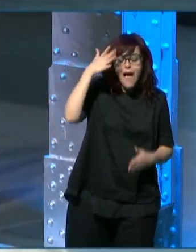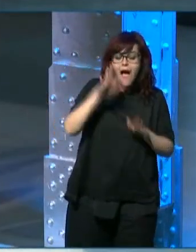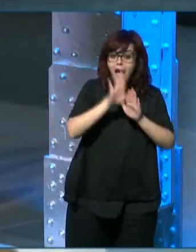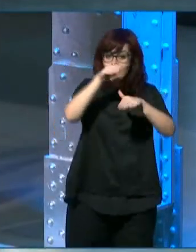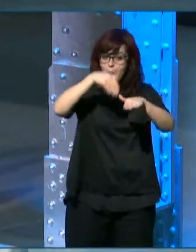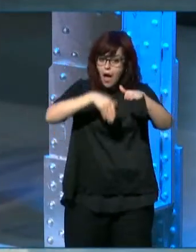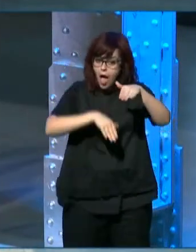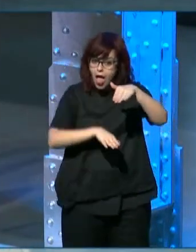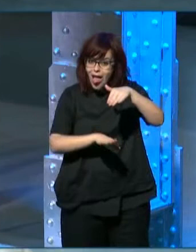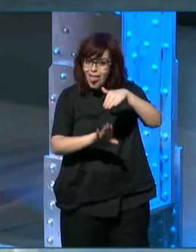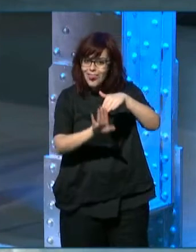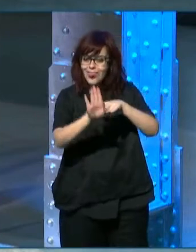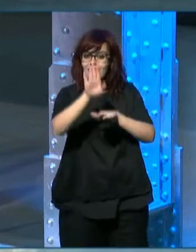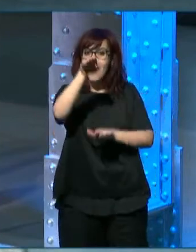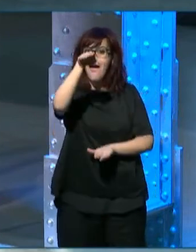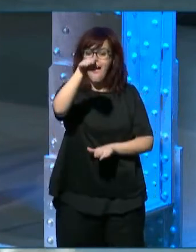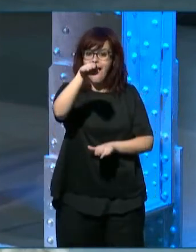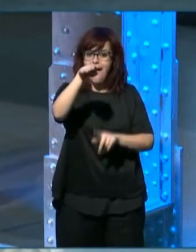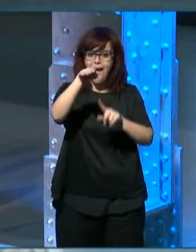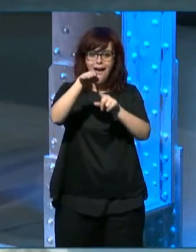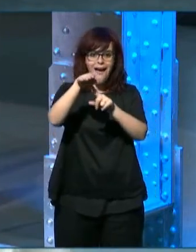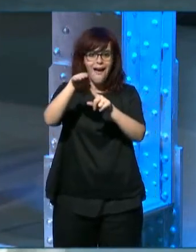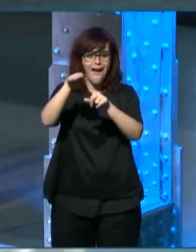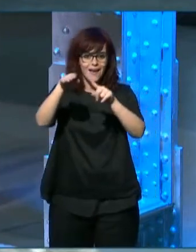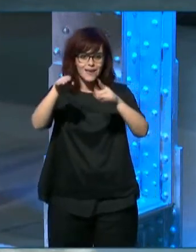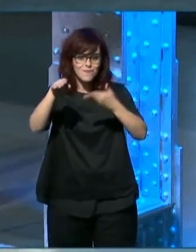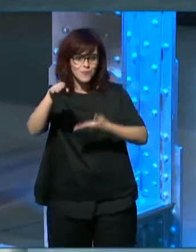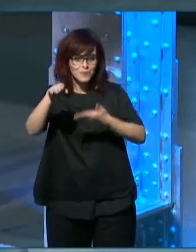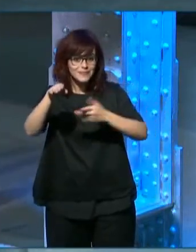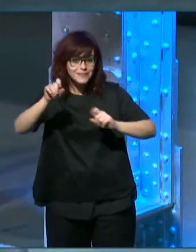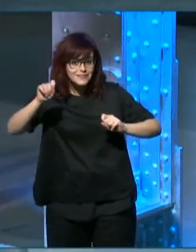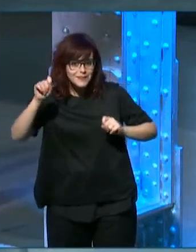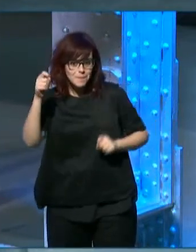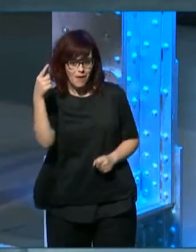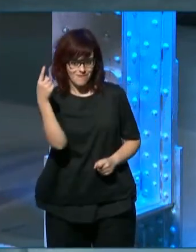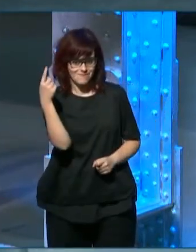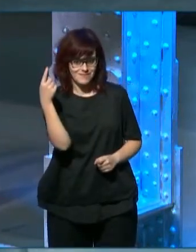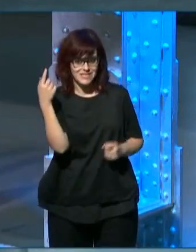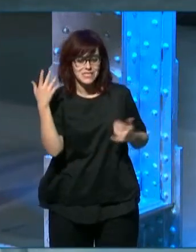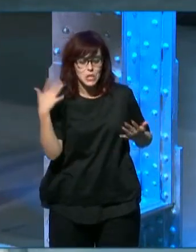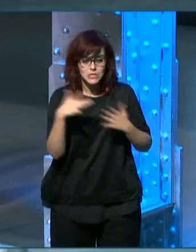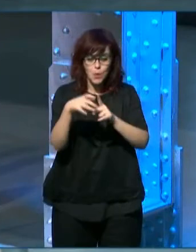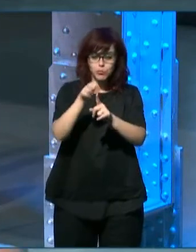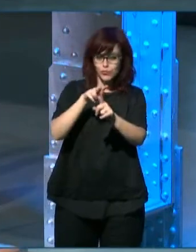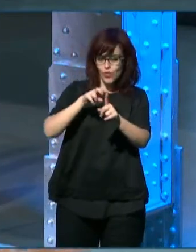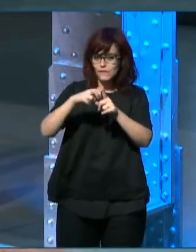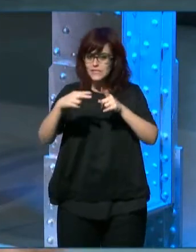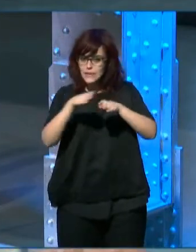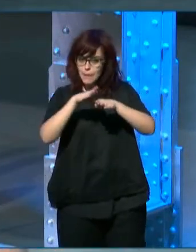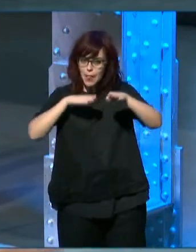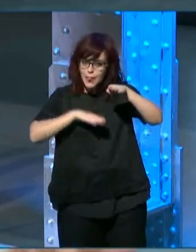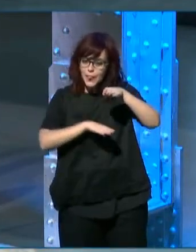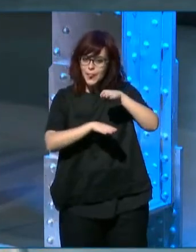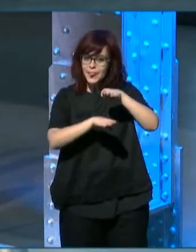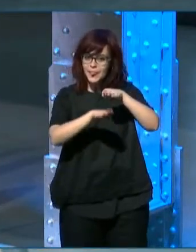oculta. Ese cruzamiento de ver al menos una historia desde 2 puntos de vista a la vez, esto que Piglia lo hacía